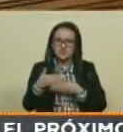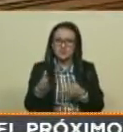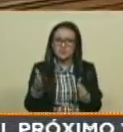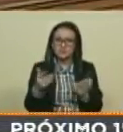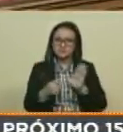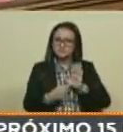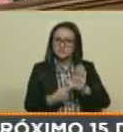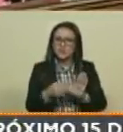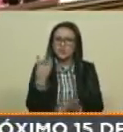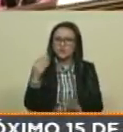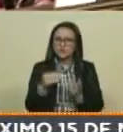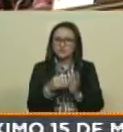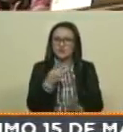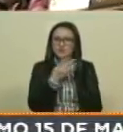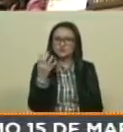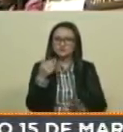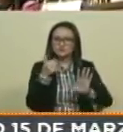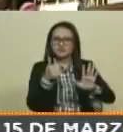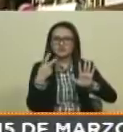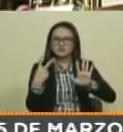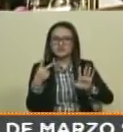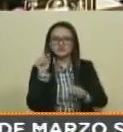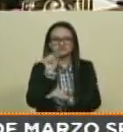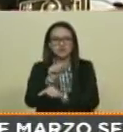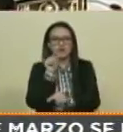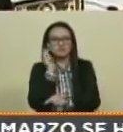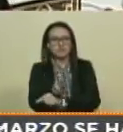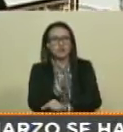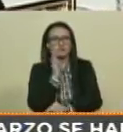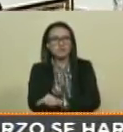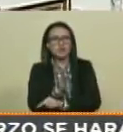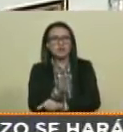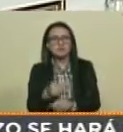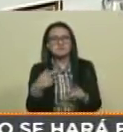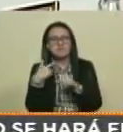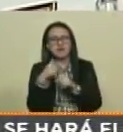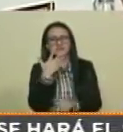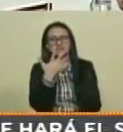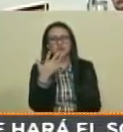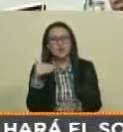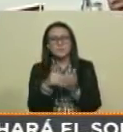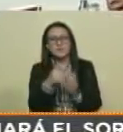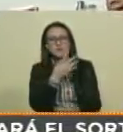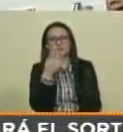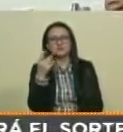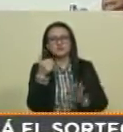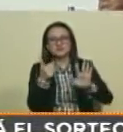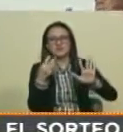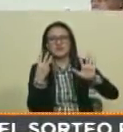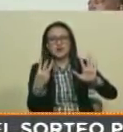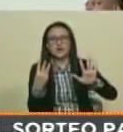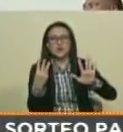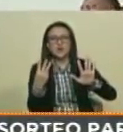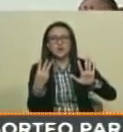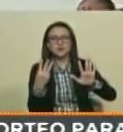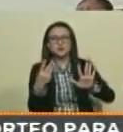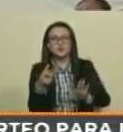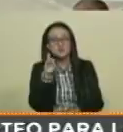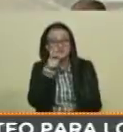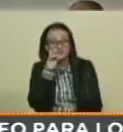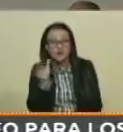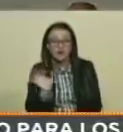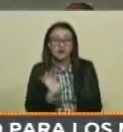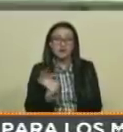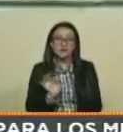presentado 4.467 acusaciones y 5.468 sobreseimientos. Es